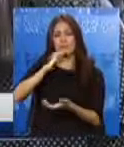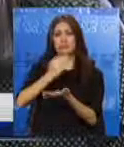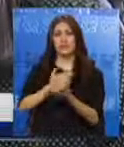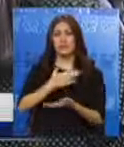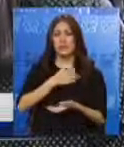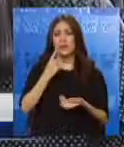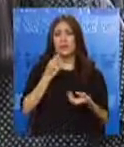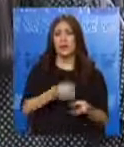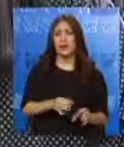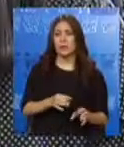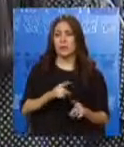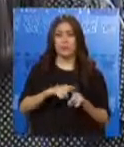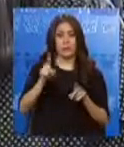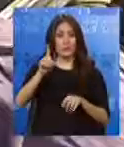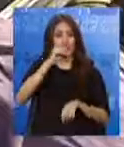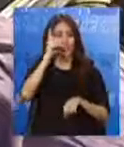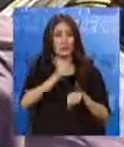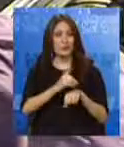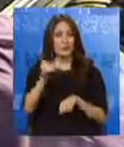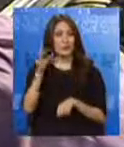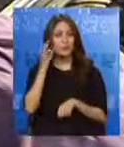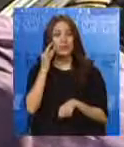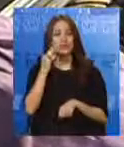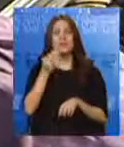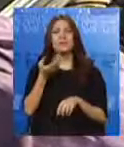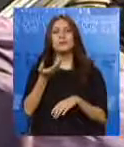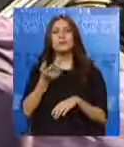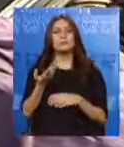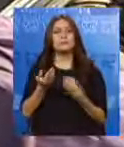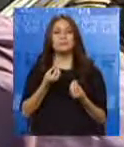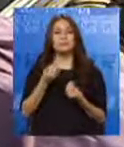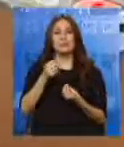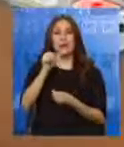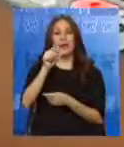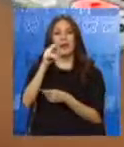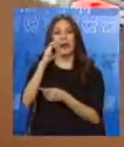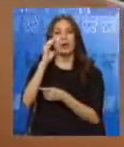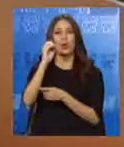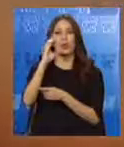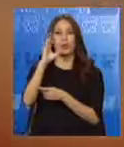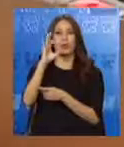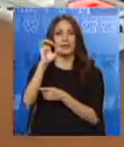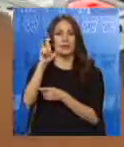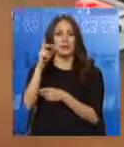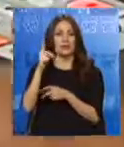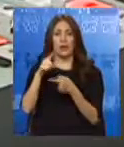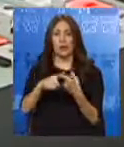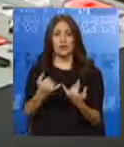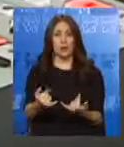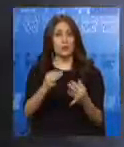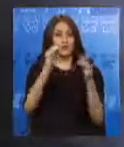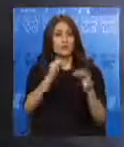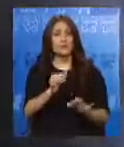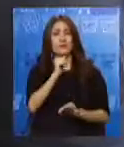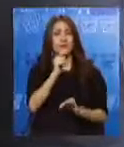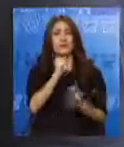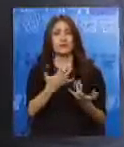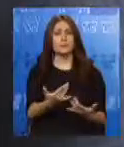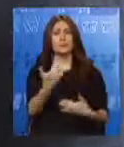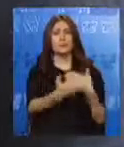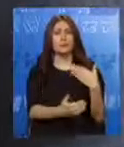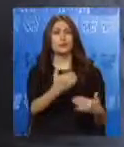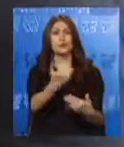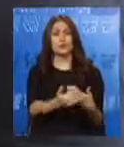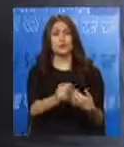Proaño de la Torre, directora de la Agencia de Regulación y Control de las Telecomunicaciones Arcotel, explica que por el momento nada está dicho. Asegura incluso